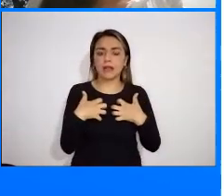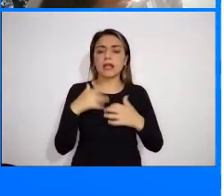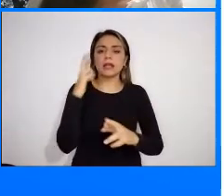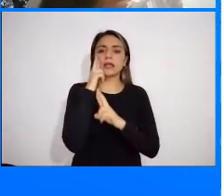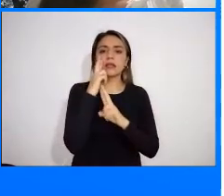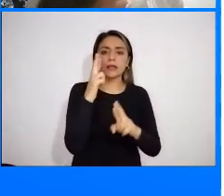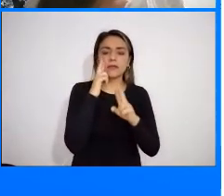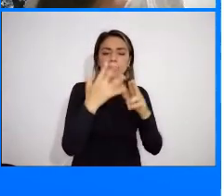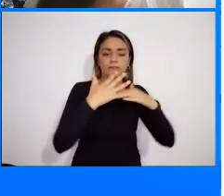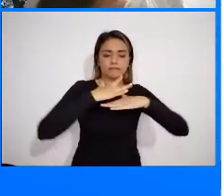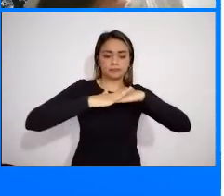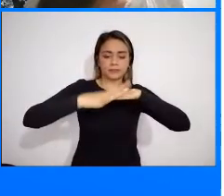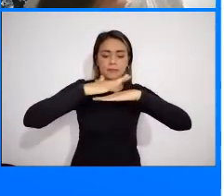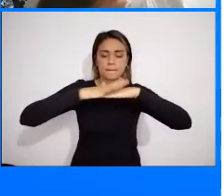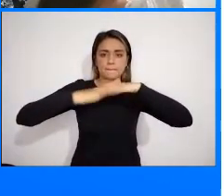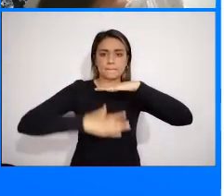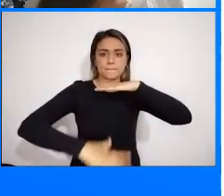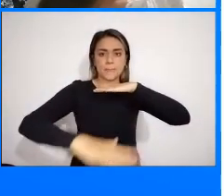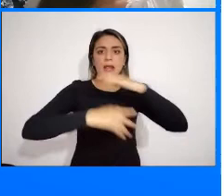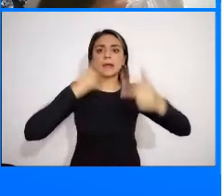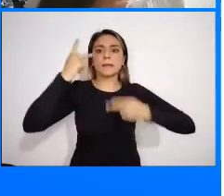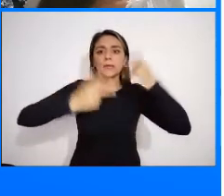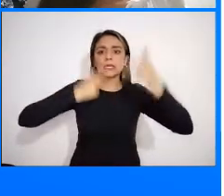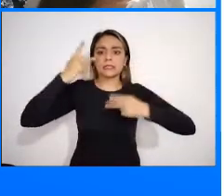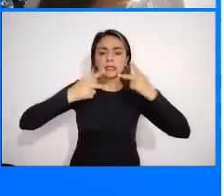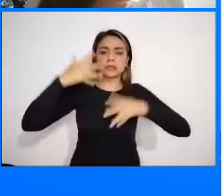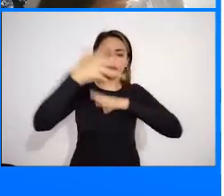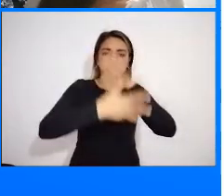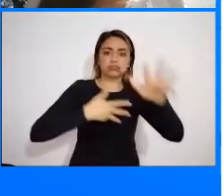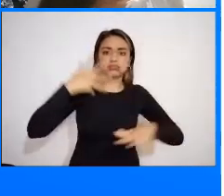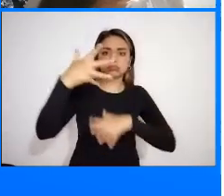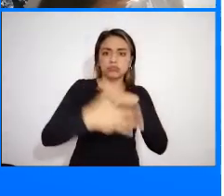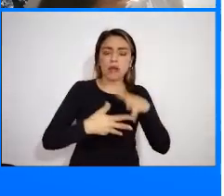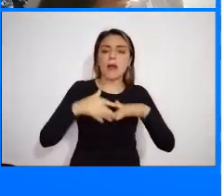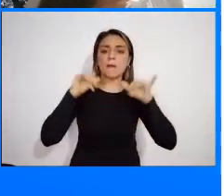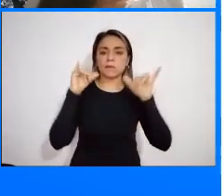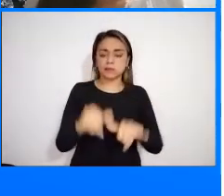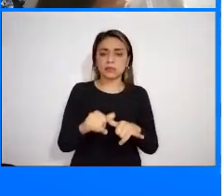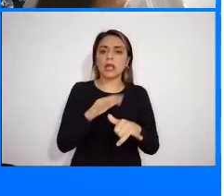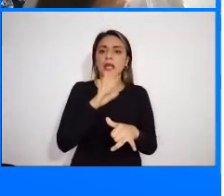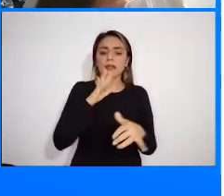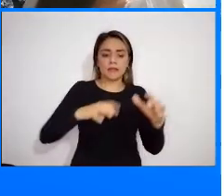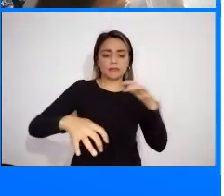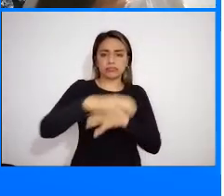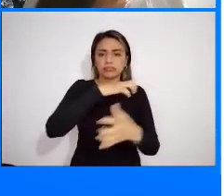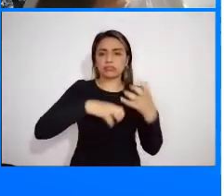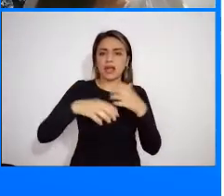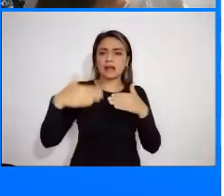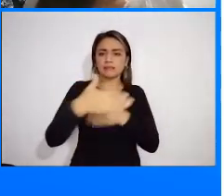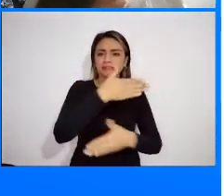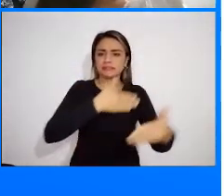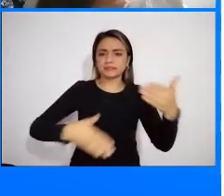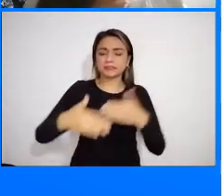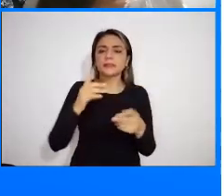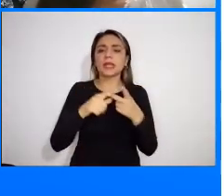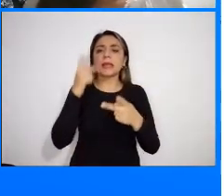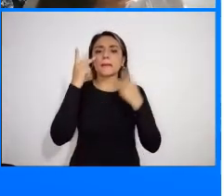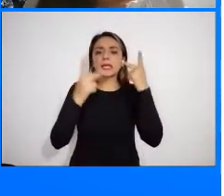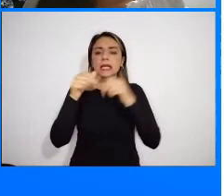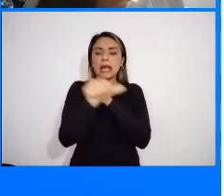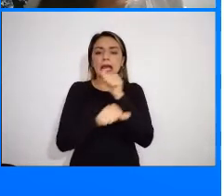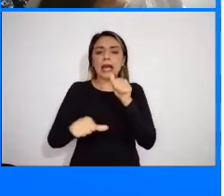especies marinas, visita a reservas, a estanques piscícolas, visita a áreas